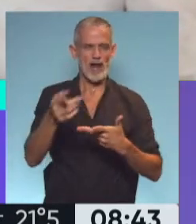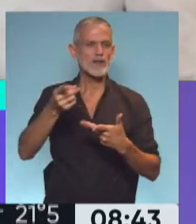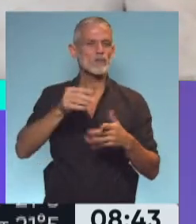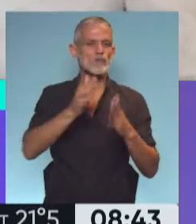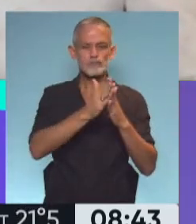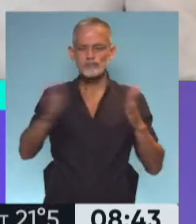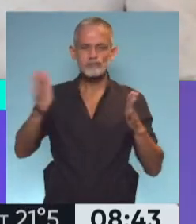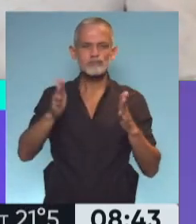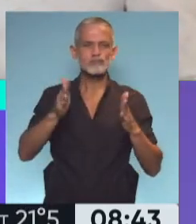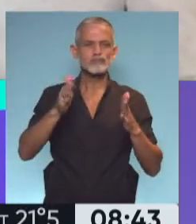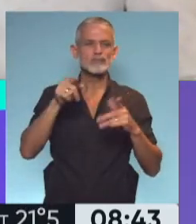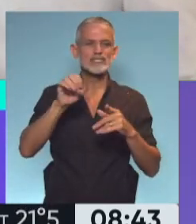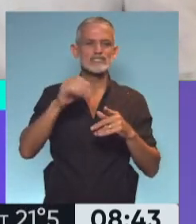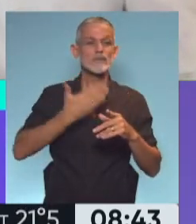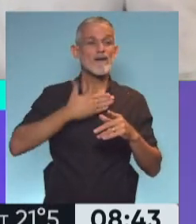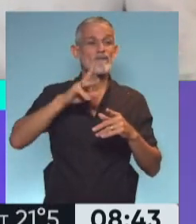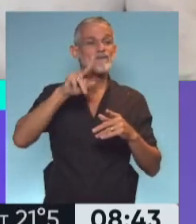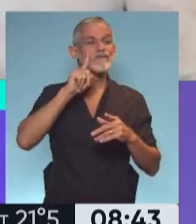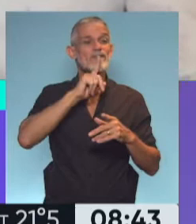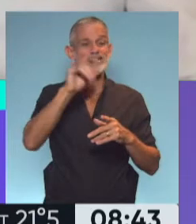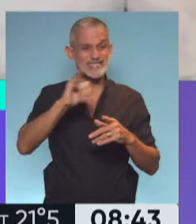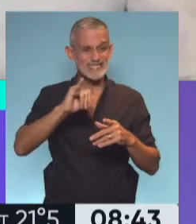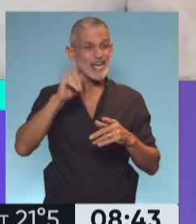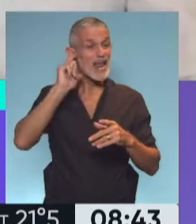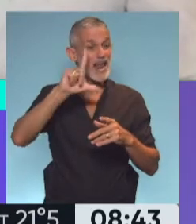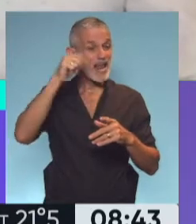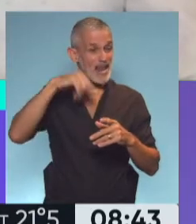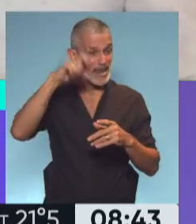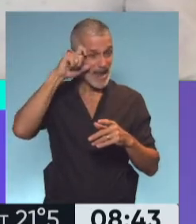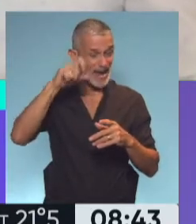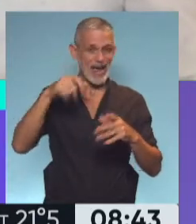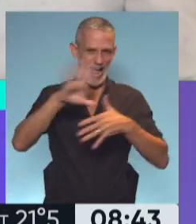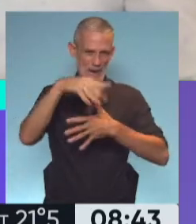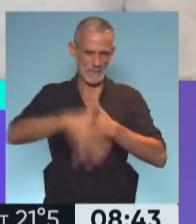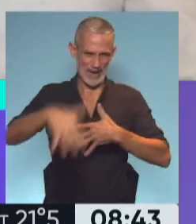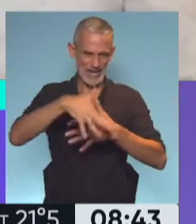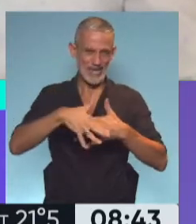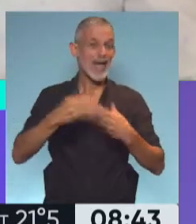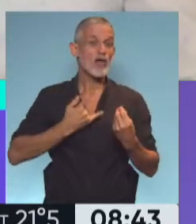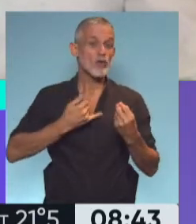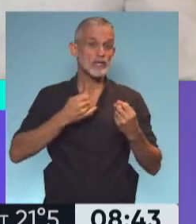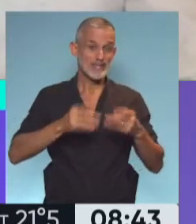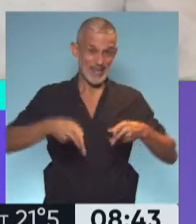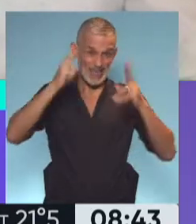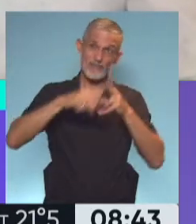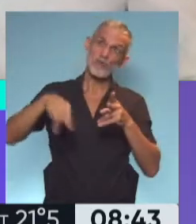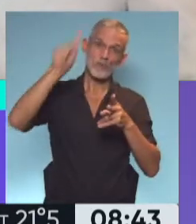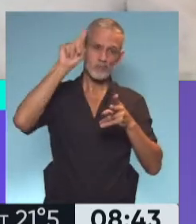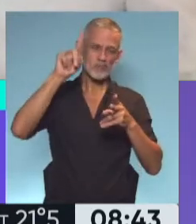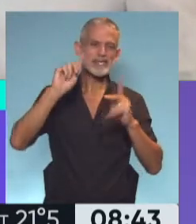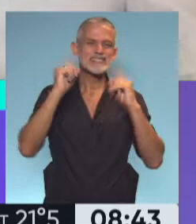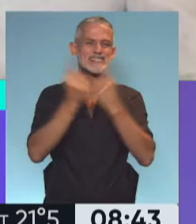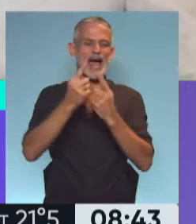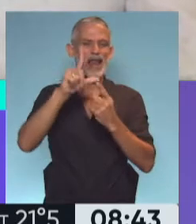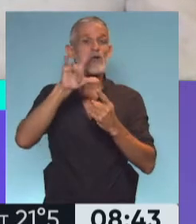llama Fritz Lang en América, donde en el décimo piso de ese edificio, donde figura la querida sala Leopoldo Lugones.